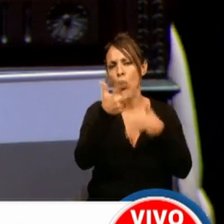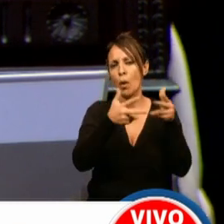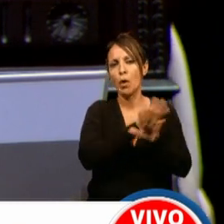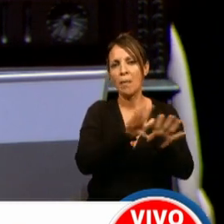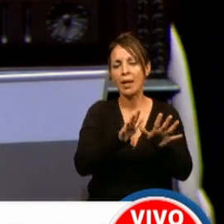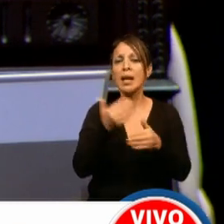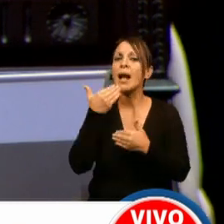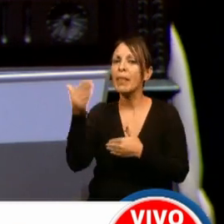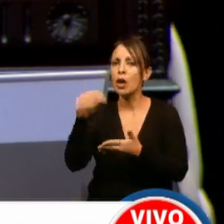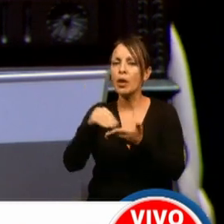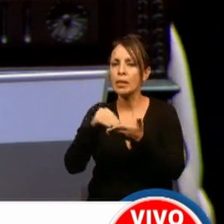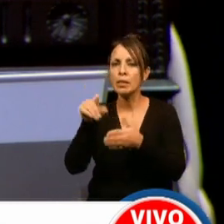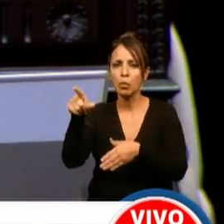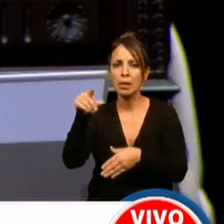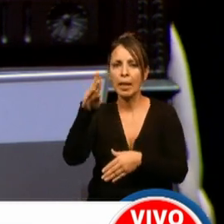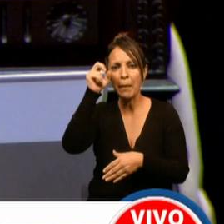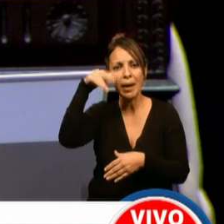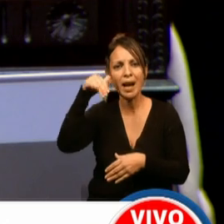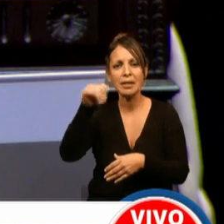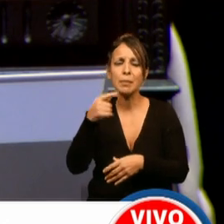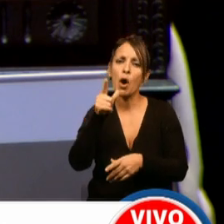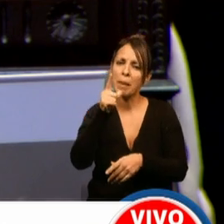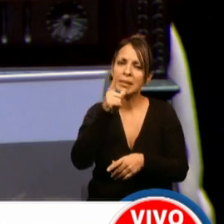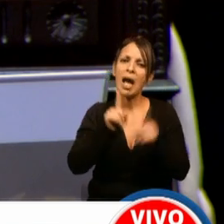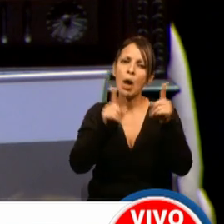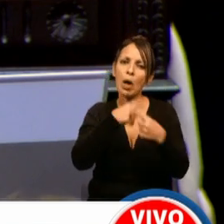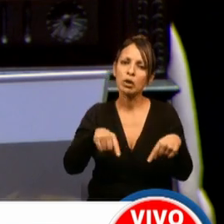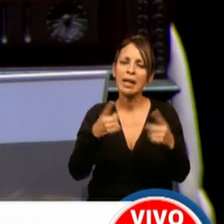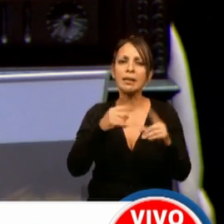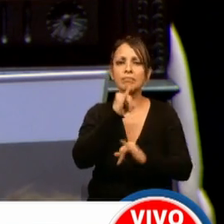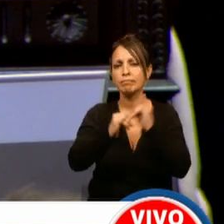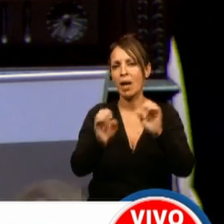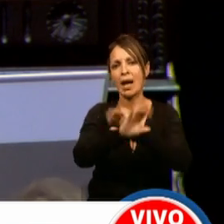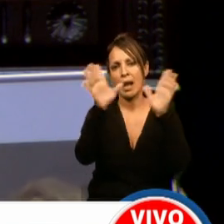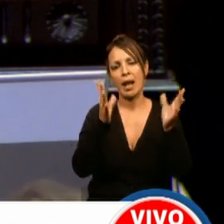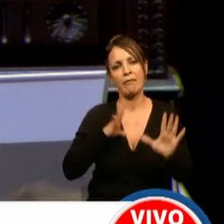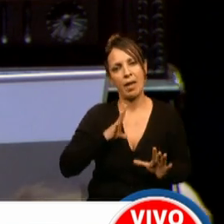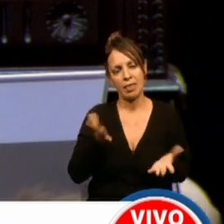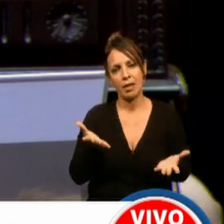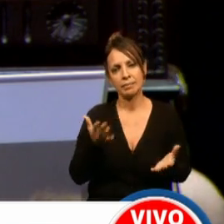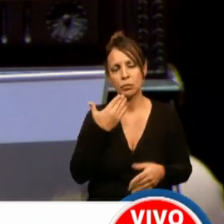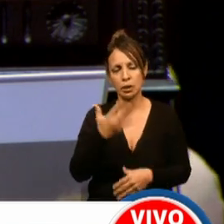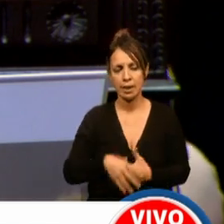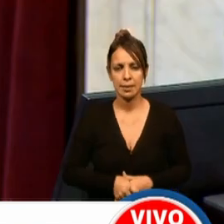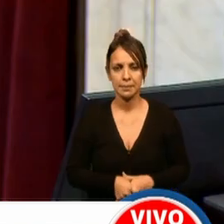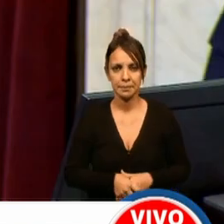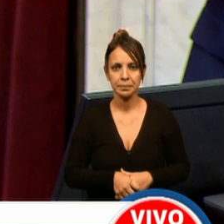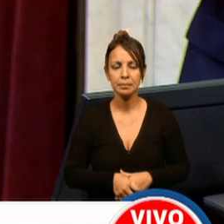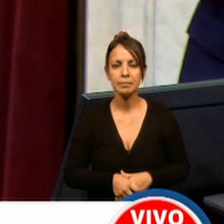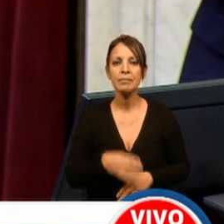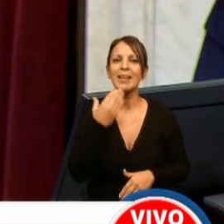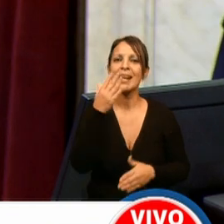la diputada vernaza pero me parece que algunas cosas las tenemos que poner blanco sobre negro en esta sesión gracias gracias al